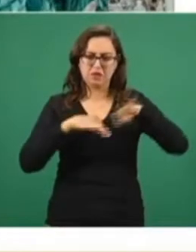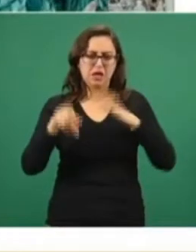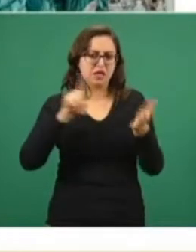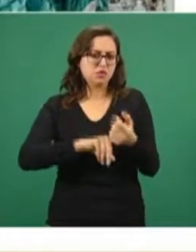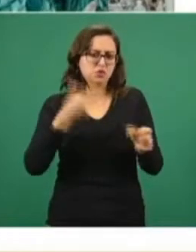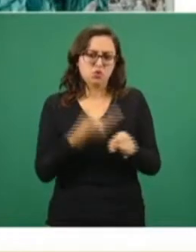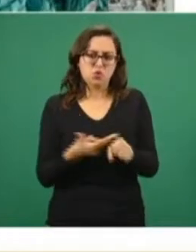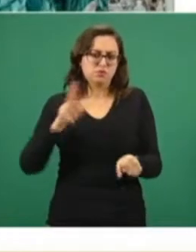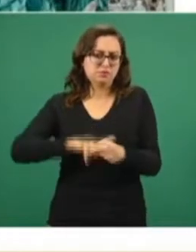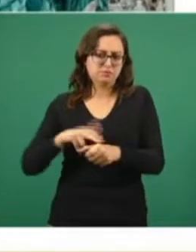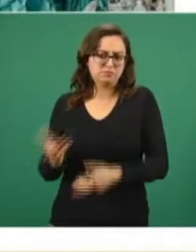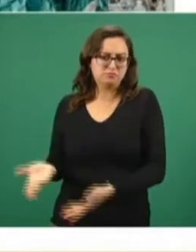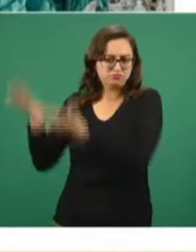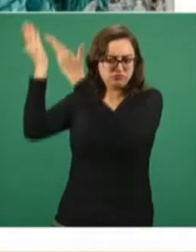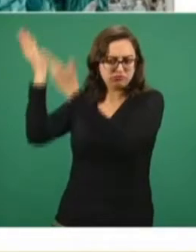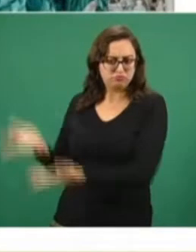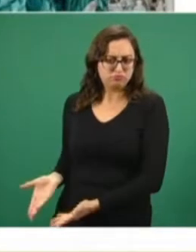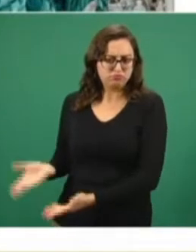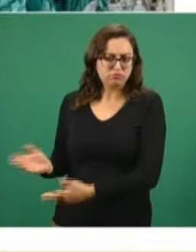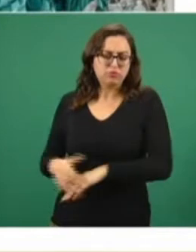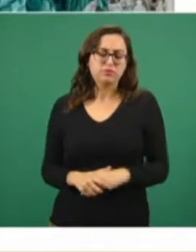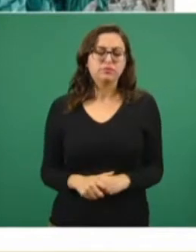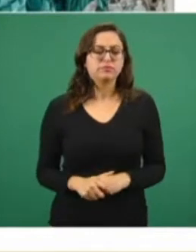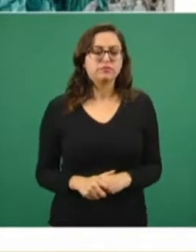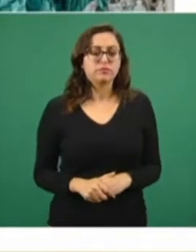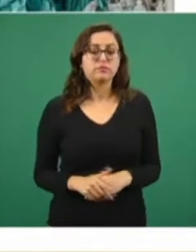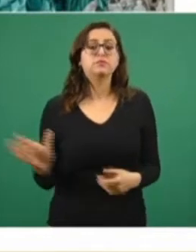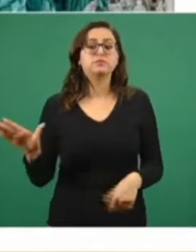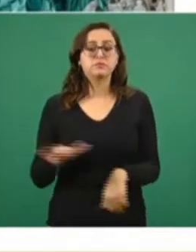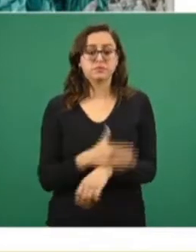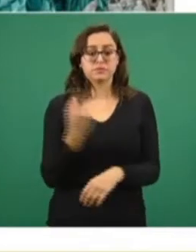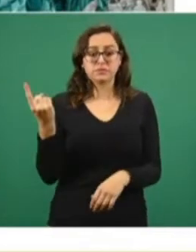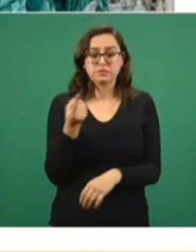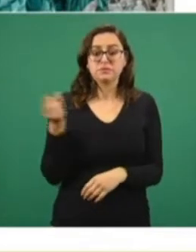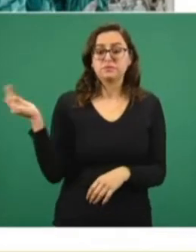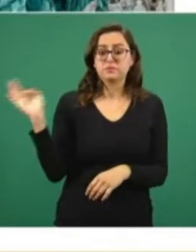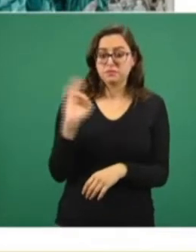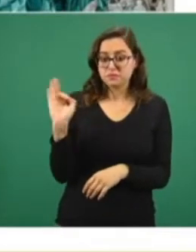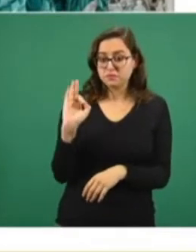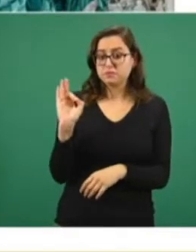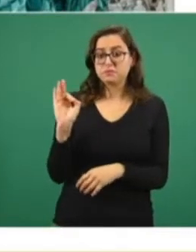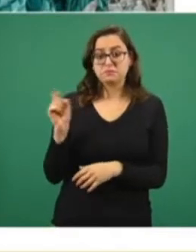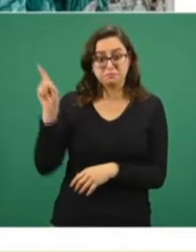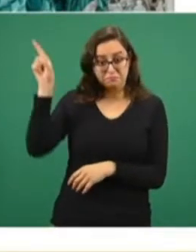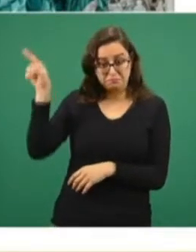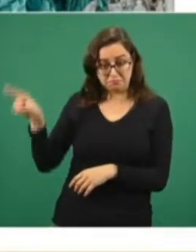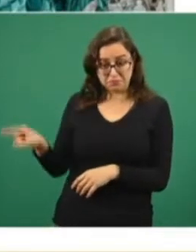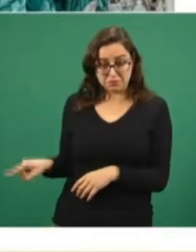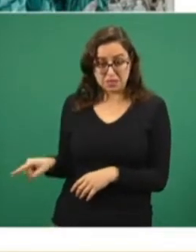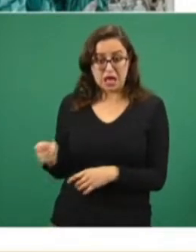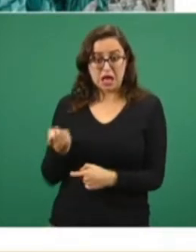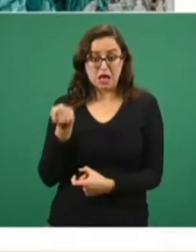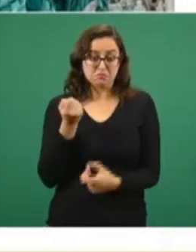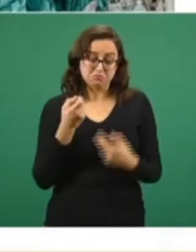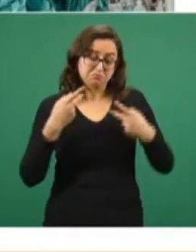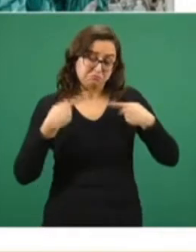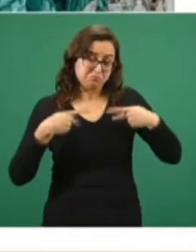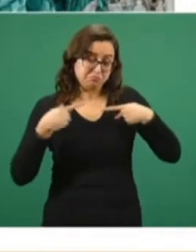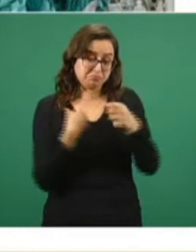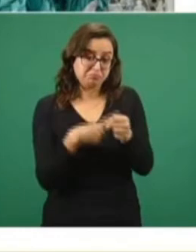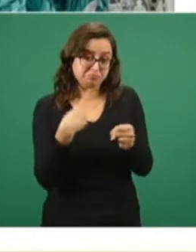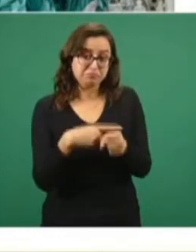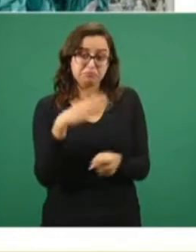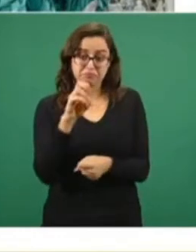de trabajadores tienen que ver o pueden estar relacionados con la atención de pacientes COVID.